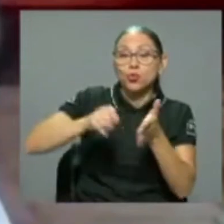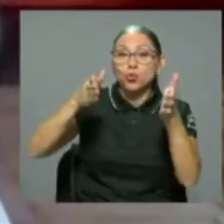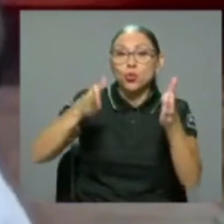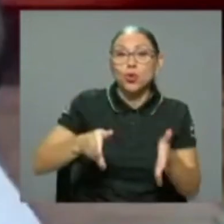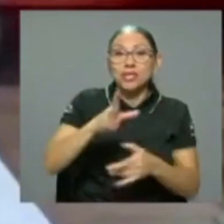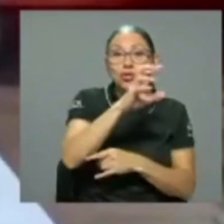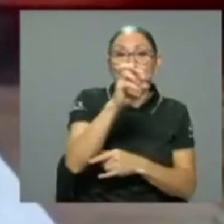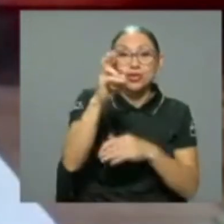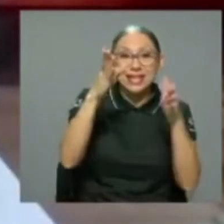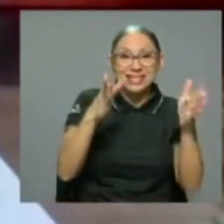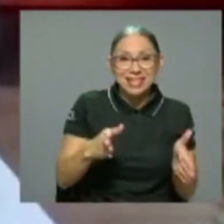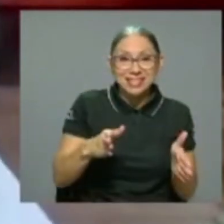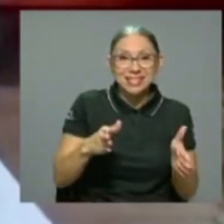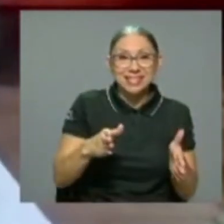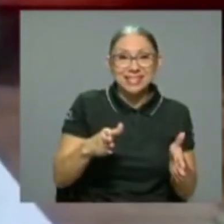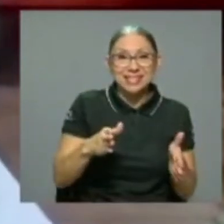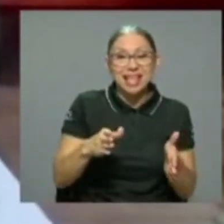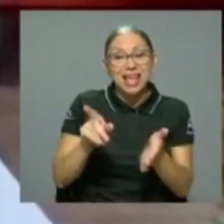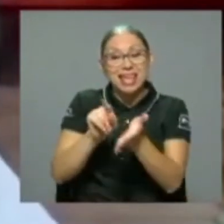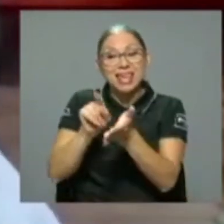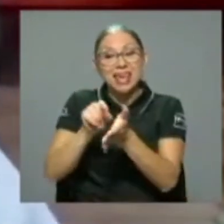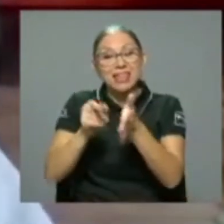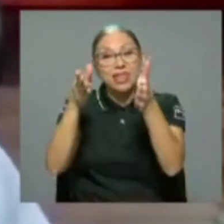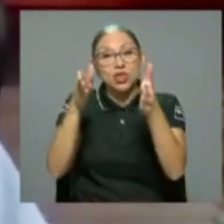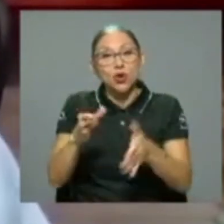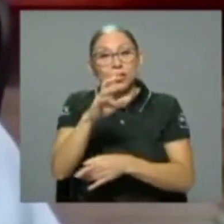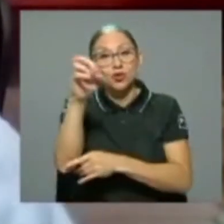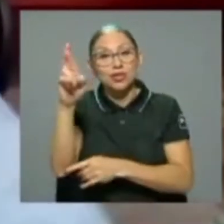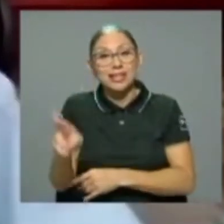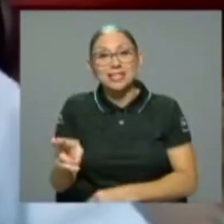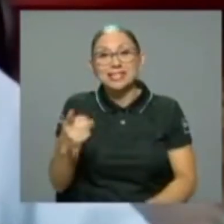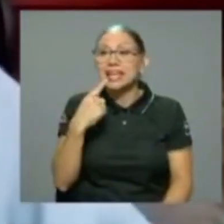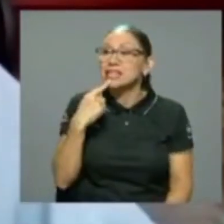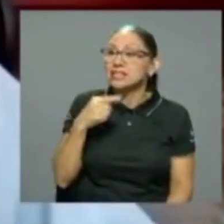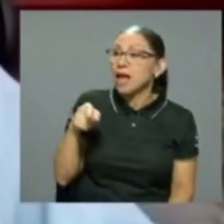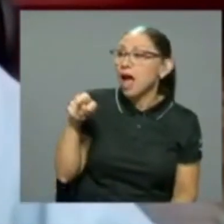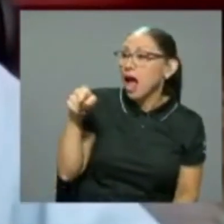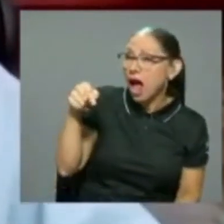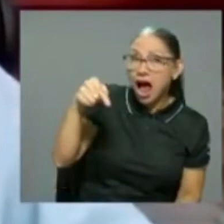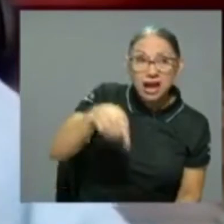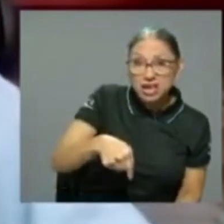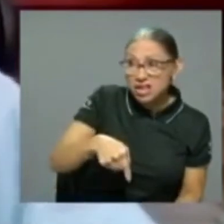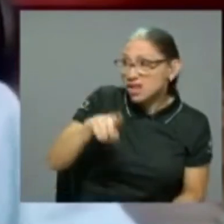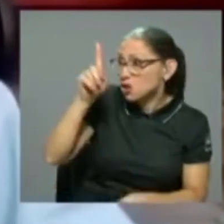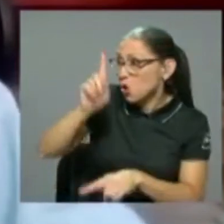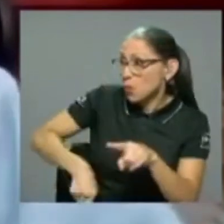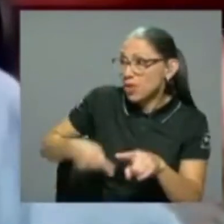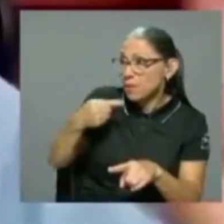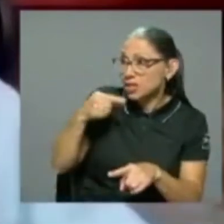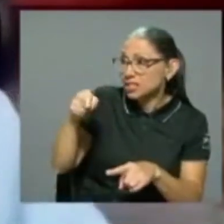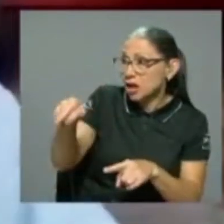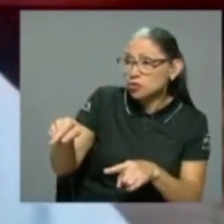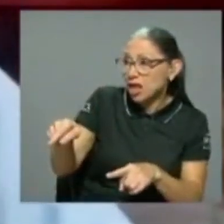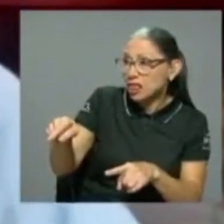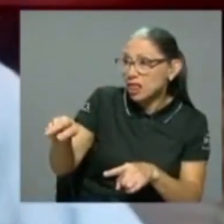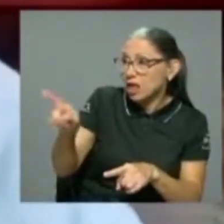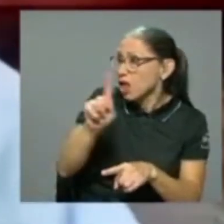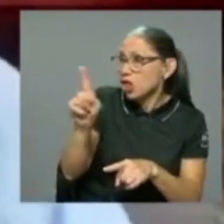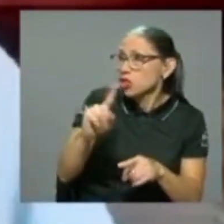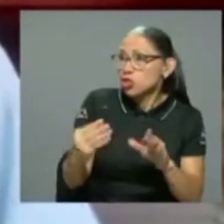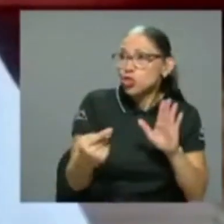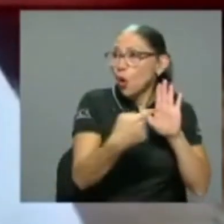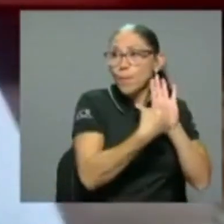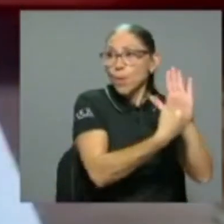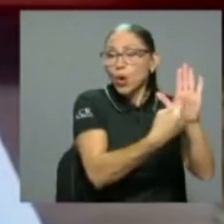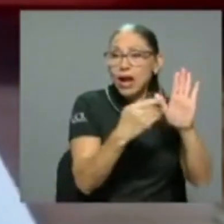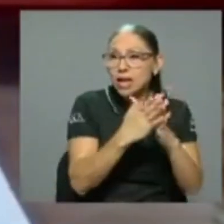los editores costarricenses se les decía: mire, aquí nadie le puede decir a usted que no recibe el libro, es una exposición y usted tiene derecho a ponerlo. Y